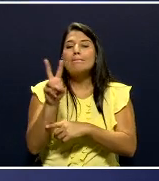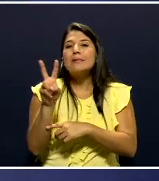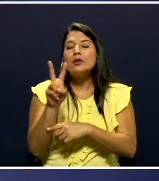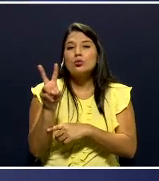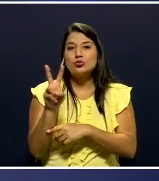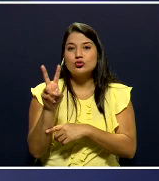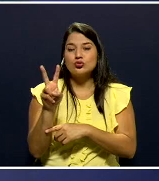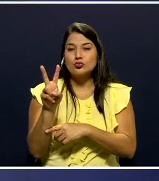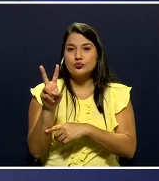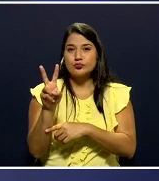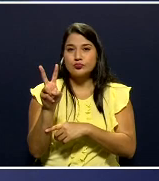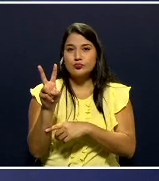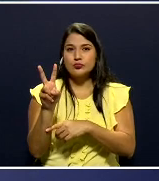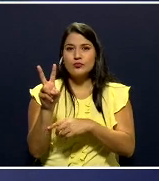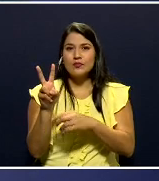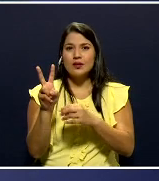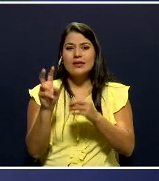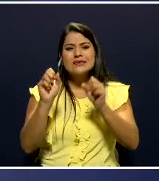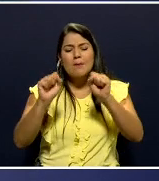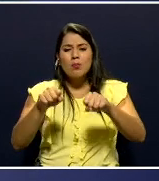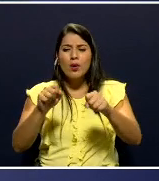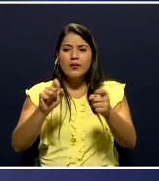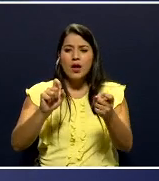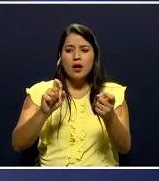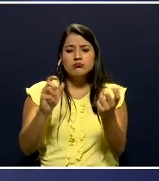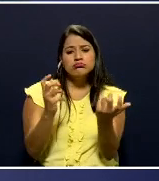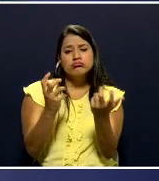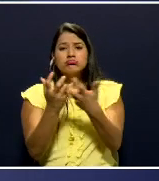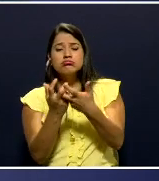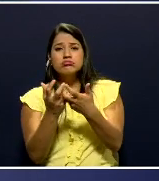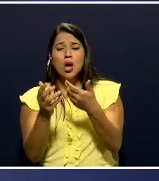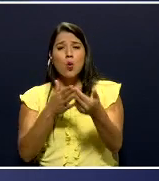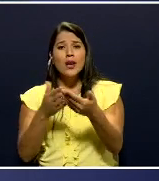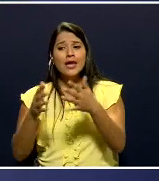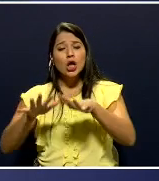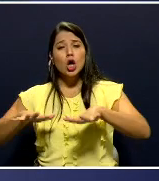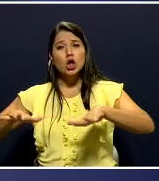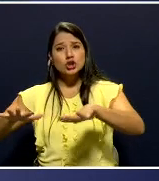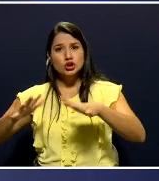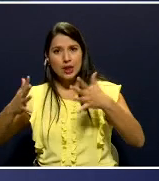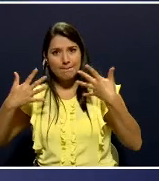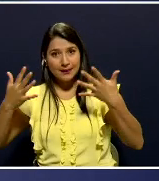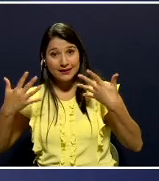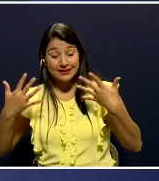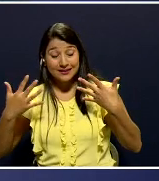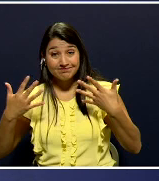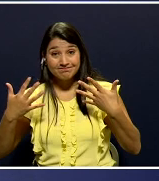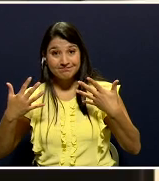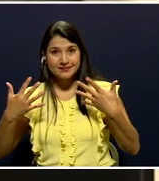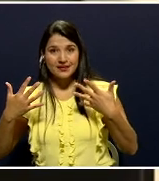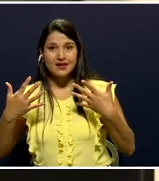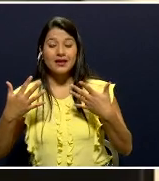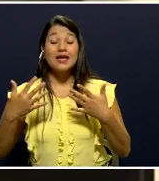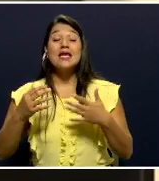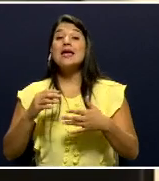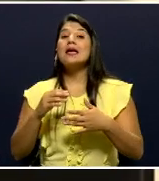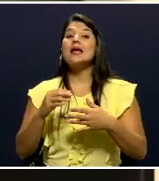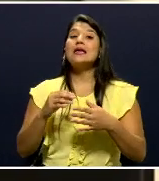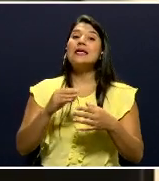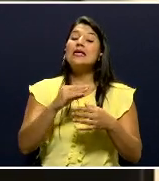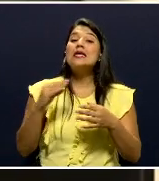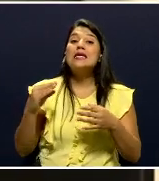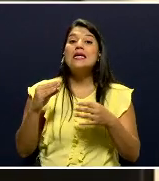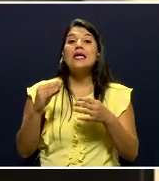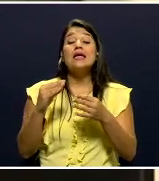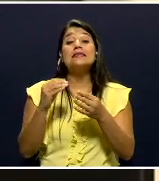a las condiciones ambientales y particularmente con el jabón. porque los jabones